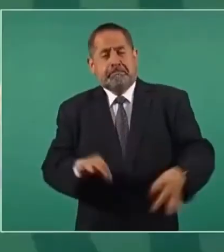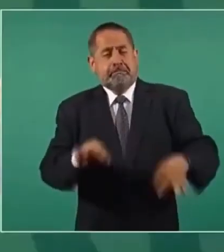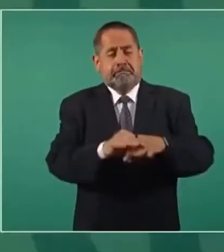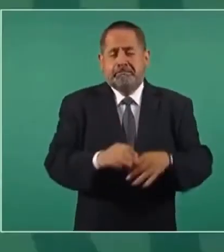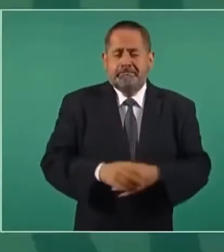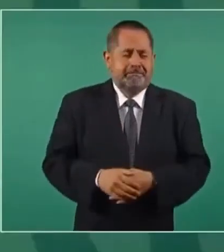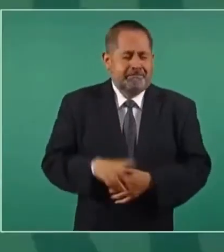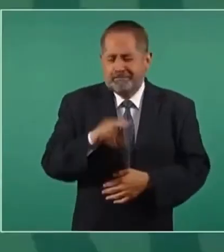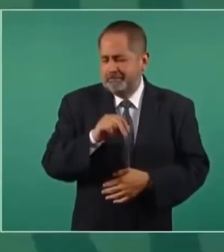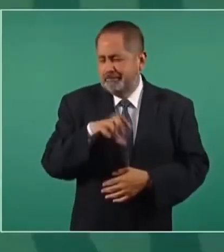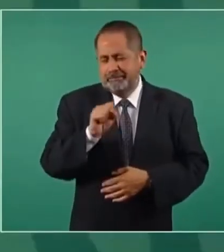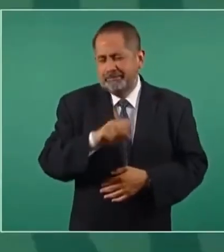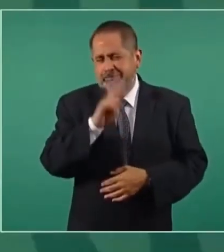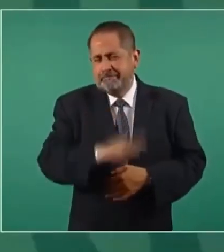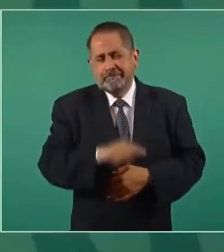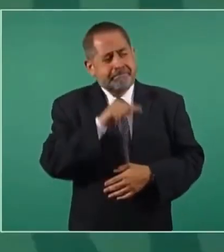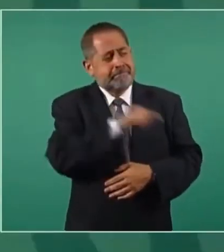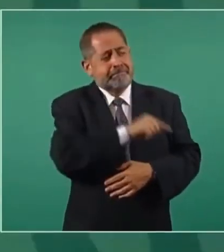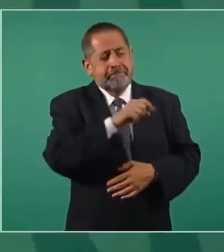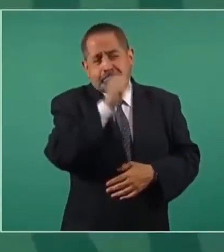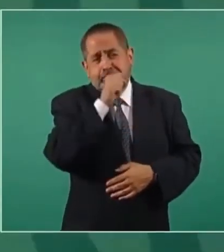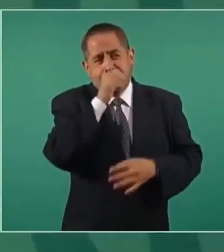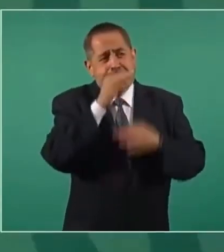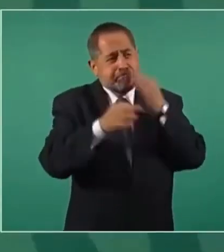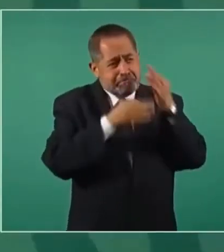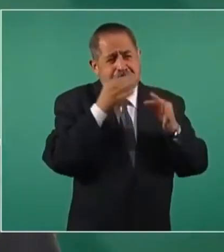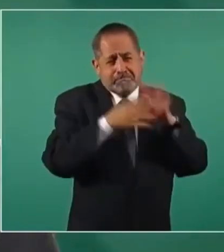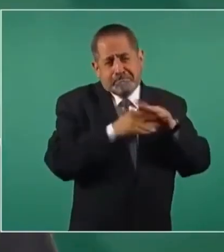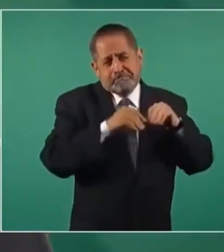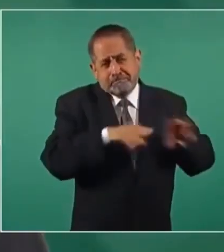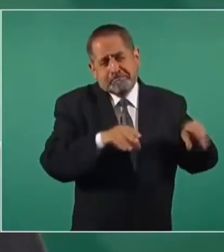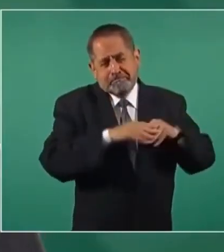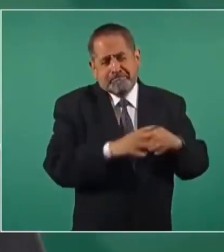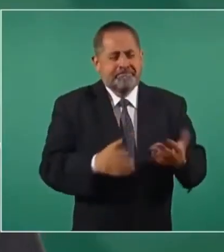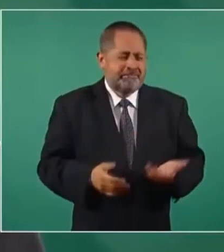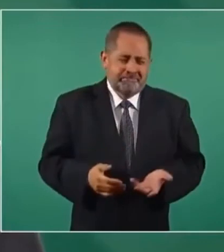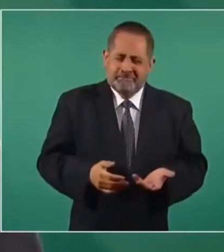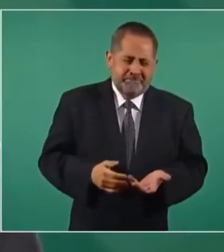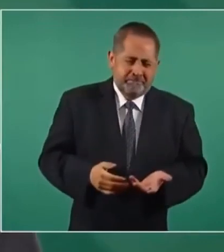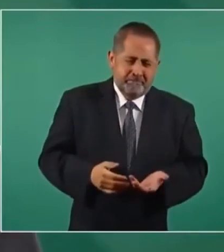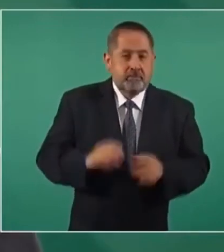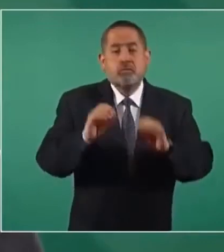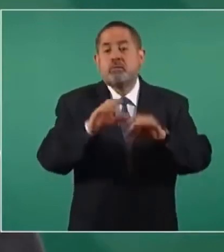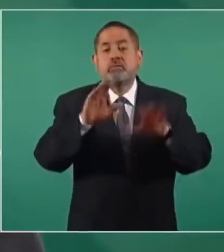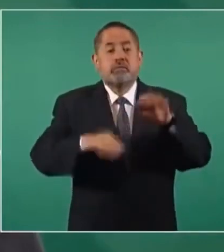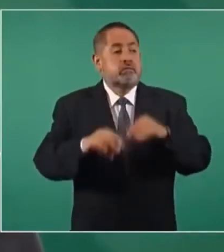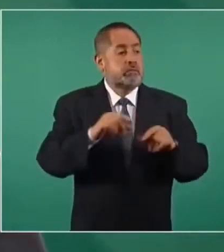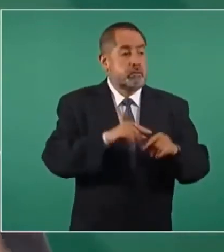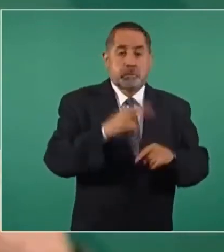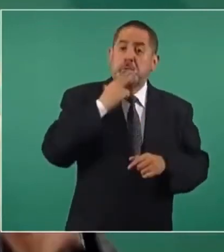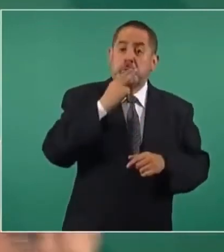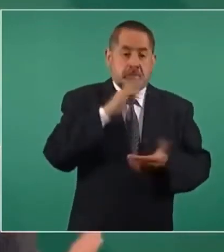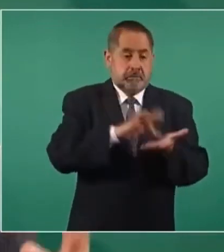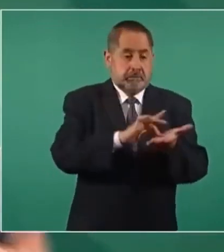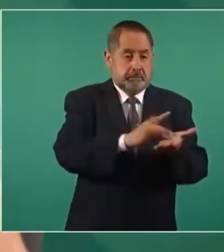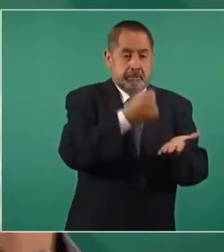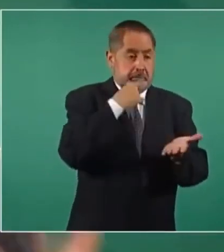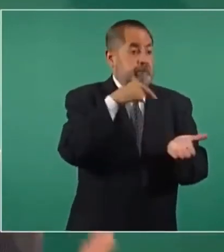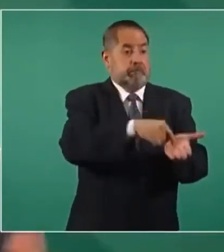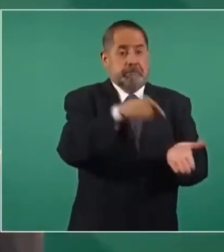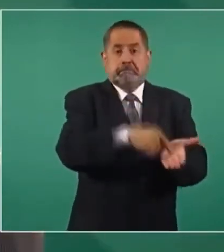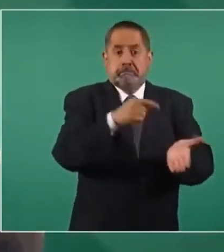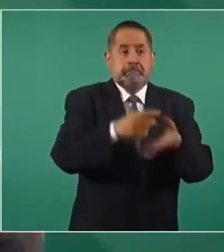y muchísimas otras cosas. A veces el uso de ciertos medicamentos que no tienen mérito científico se ha